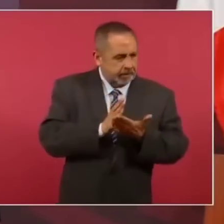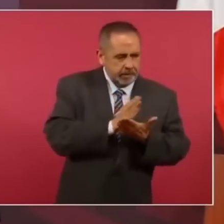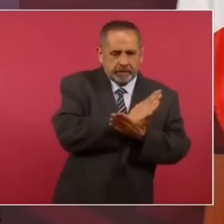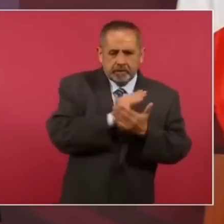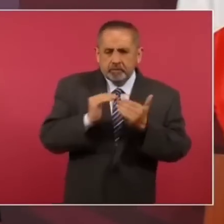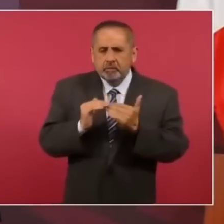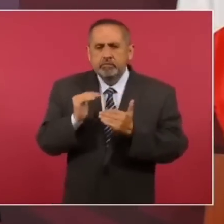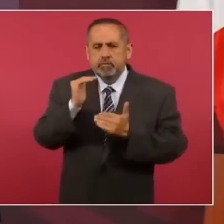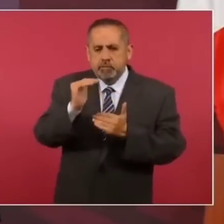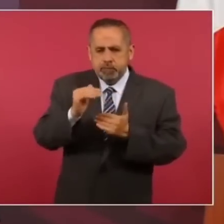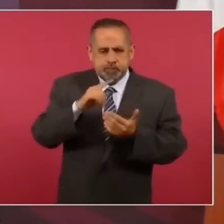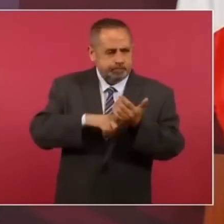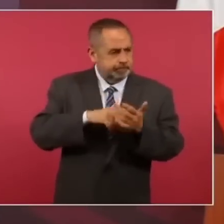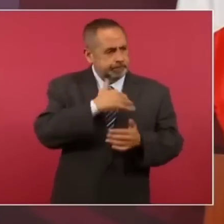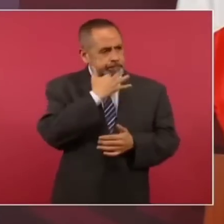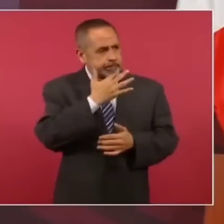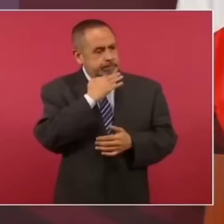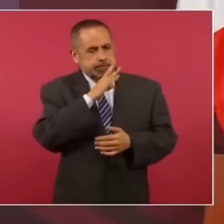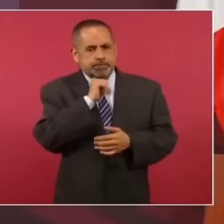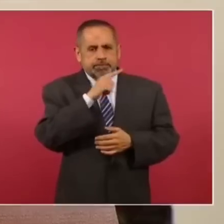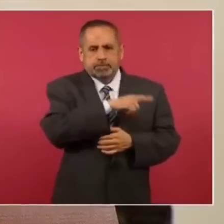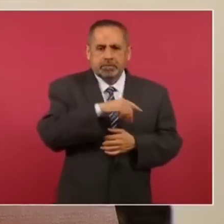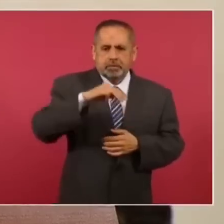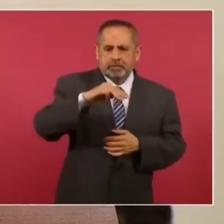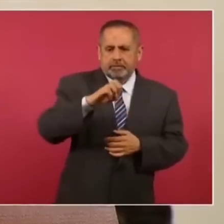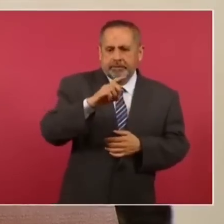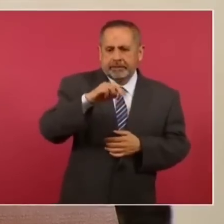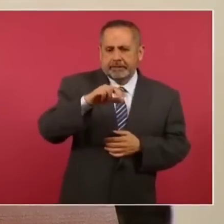la tesis malinchista de Medina Mora.